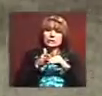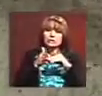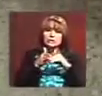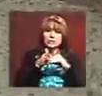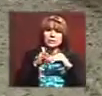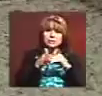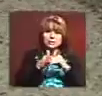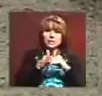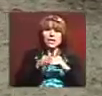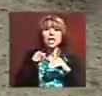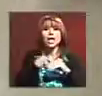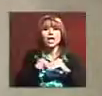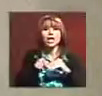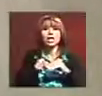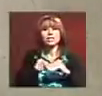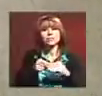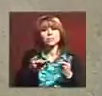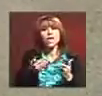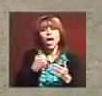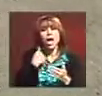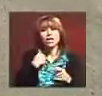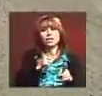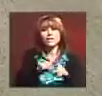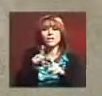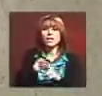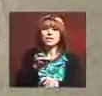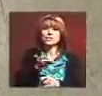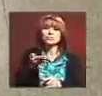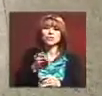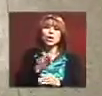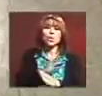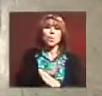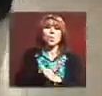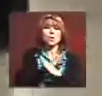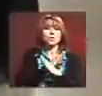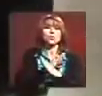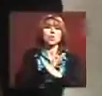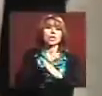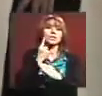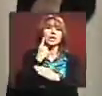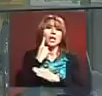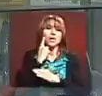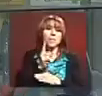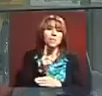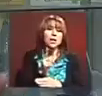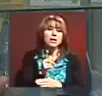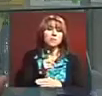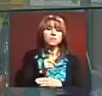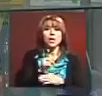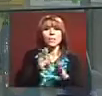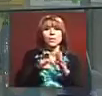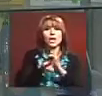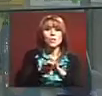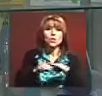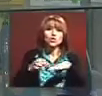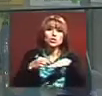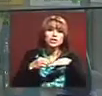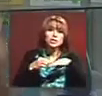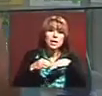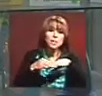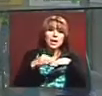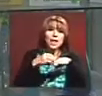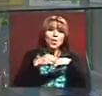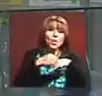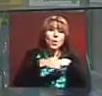tipo de maltrato a nivel de pie, si hay implementos que son protectores, por ejemplo, de martillo, separadores de